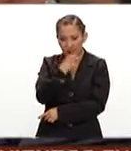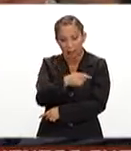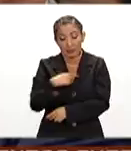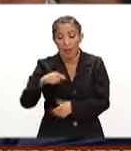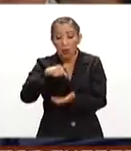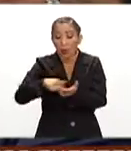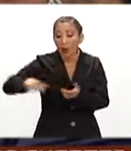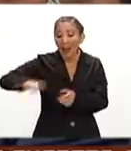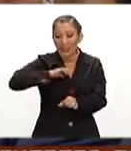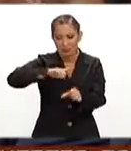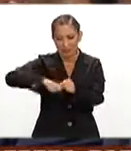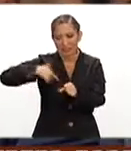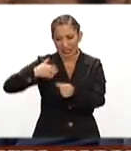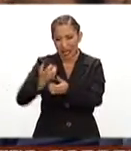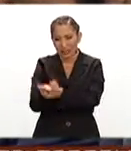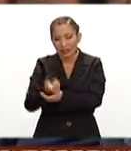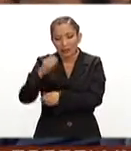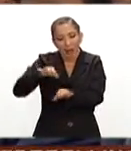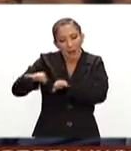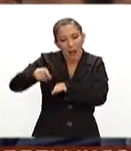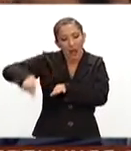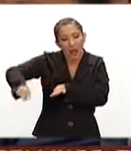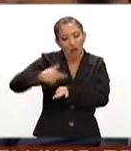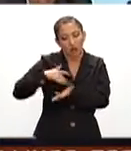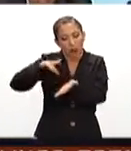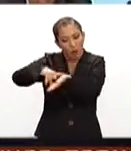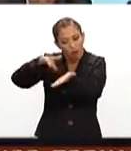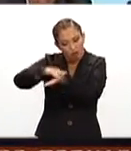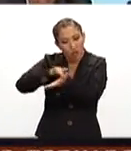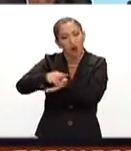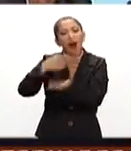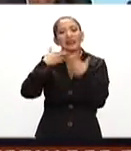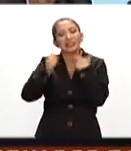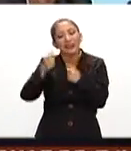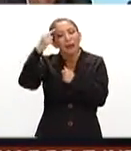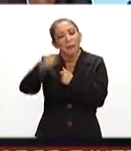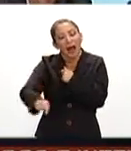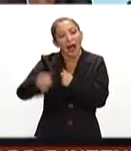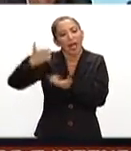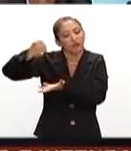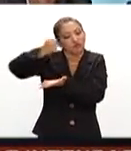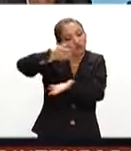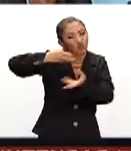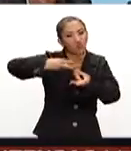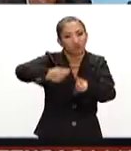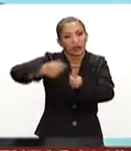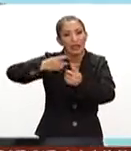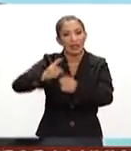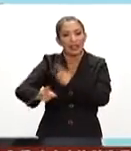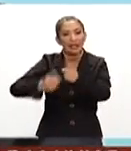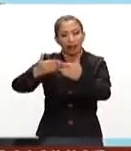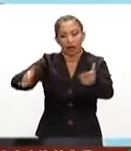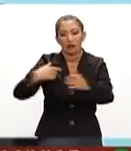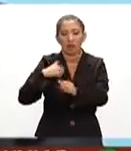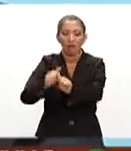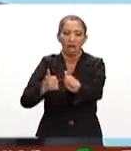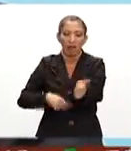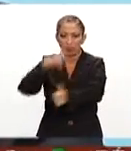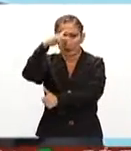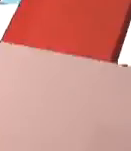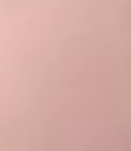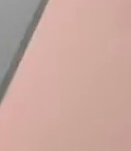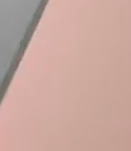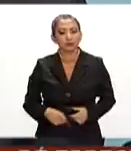zonas económicas especiales traerán beneficios fiscales para generar condiciones de inversión y desarrollo en las zonas más rezagadas del país.